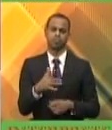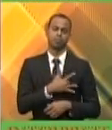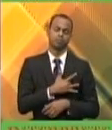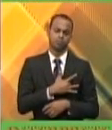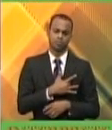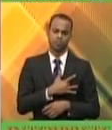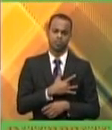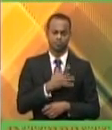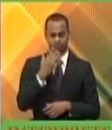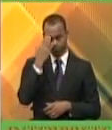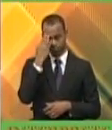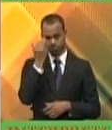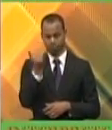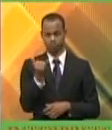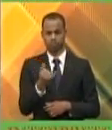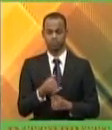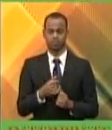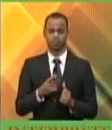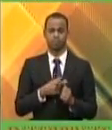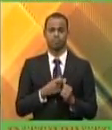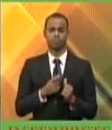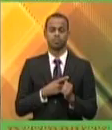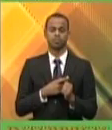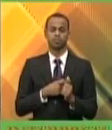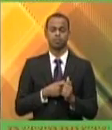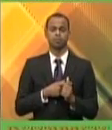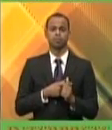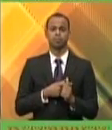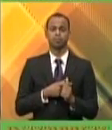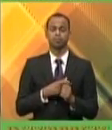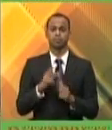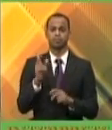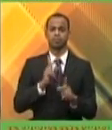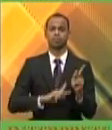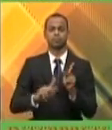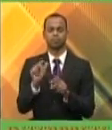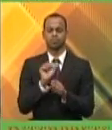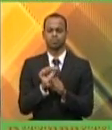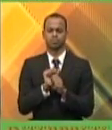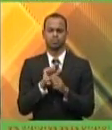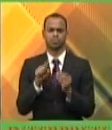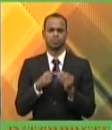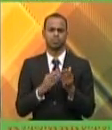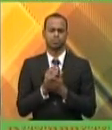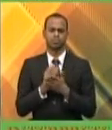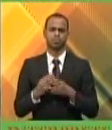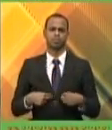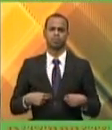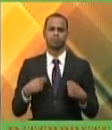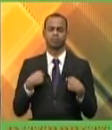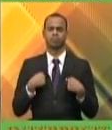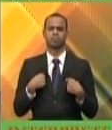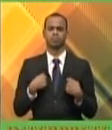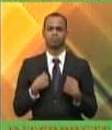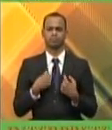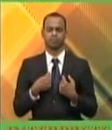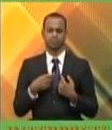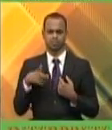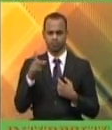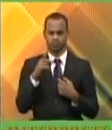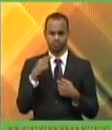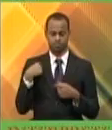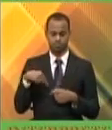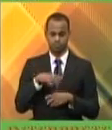porque primeramente cuando las personas que trabajamos con derechos humanos normalmente no trabajamos con